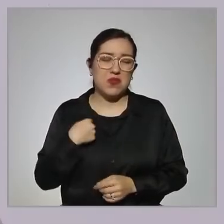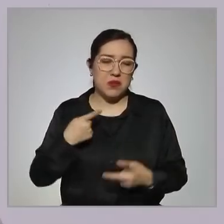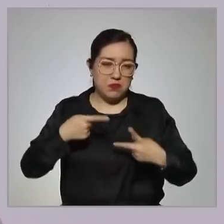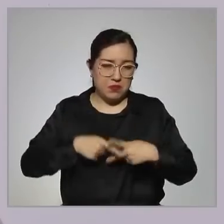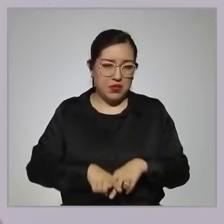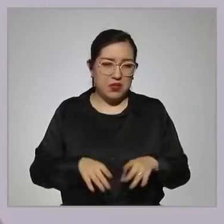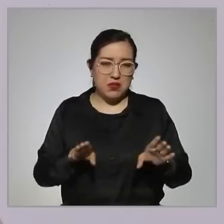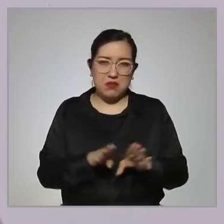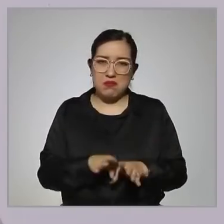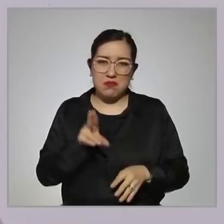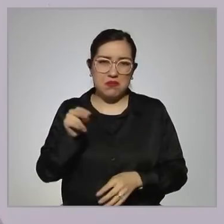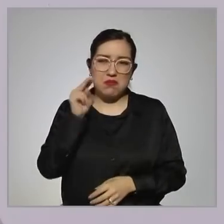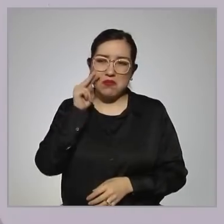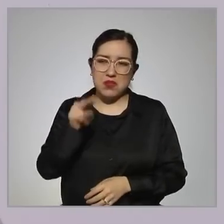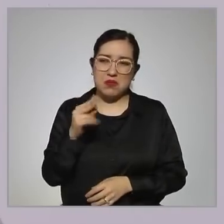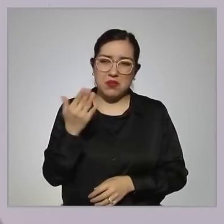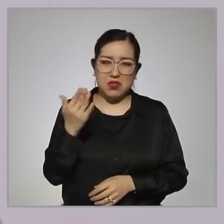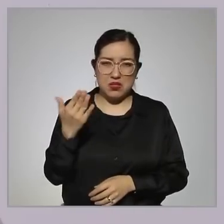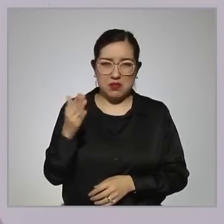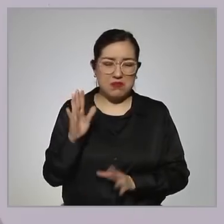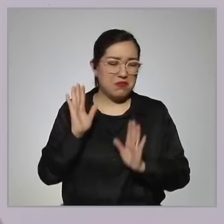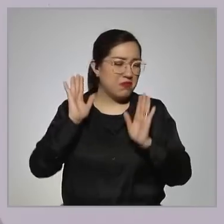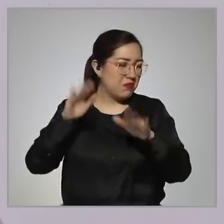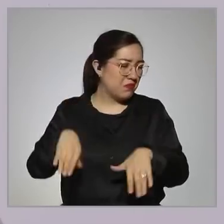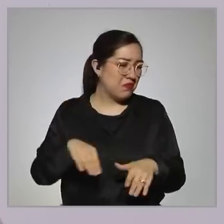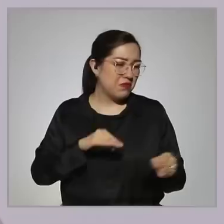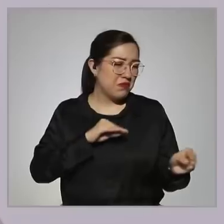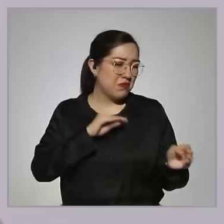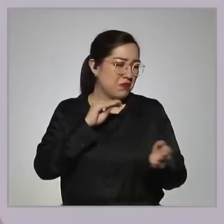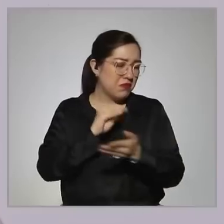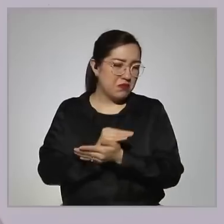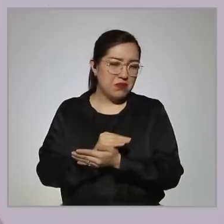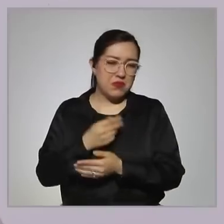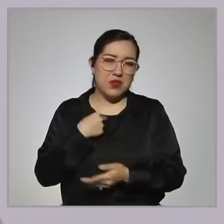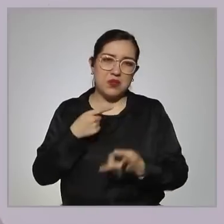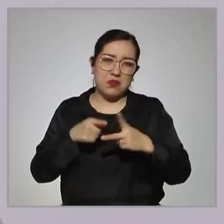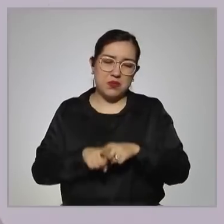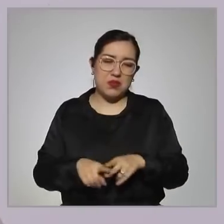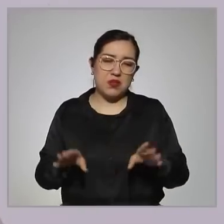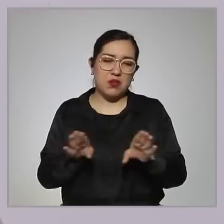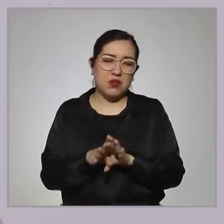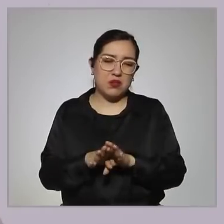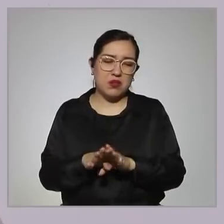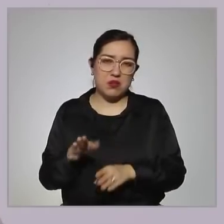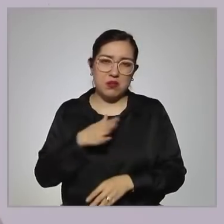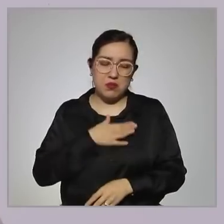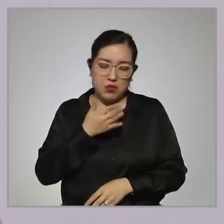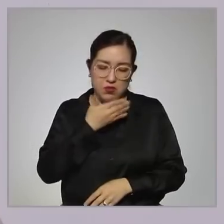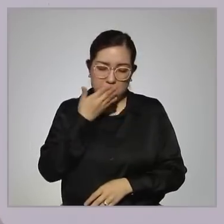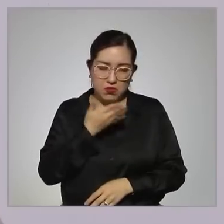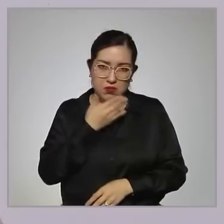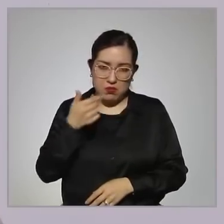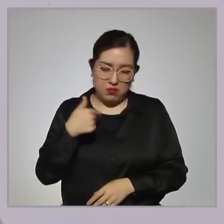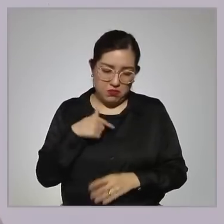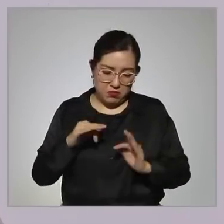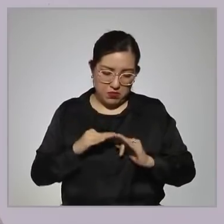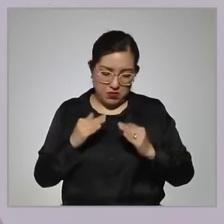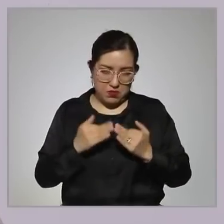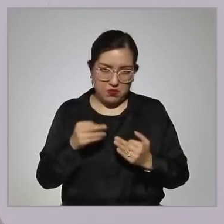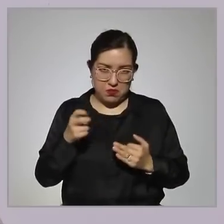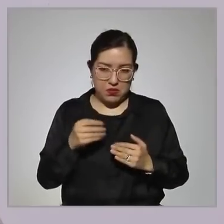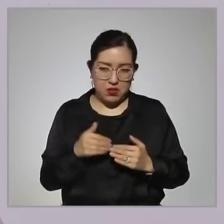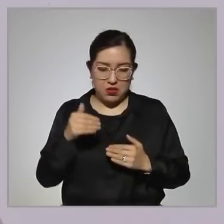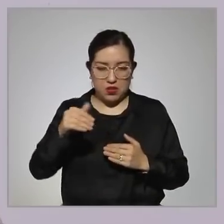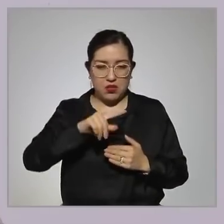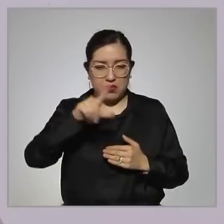incluso a no verme al espejo y cosas así. Y me desacostumbré a mi misma imagen. Esto ya fue